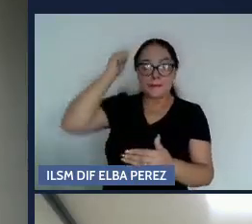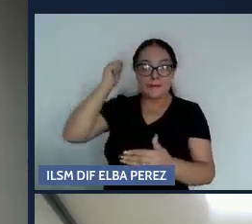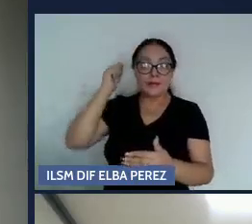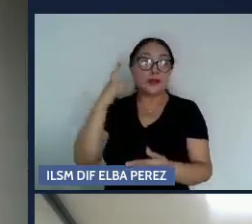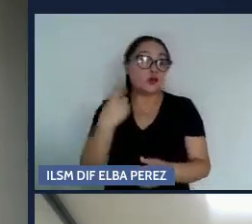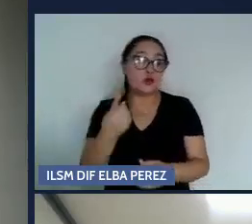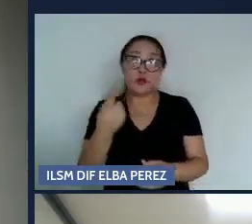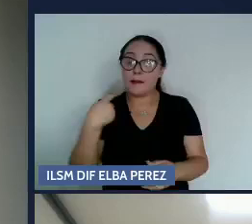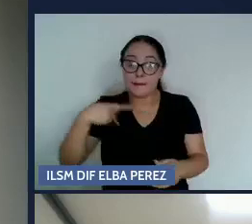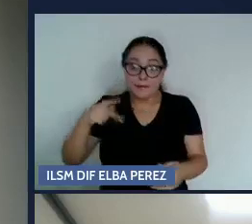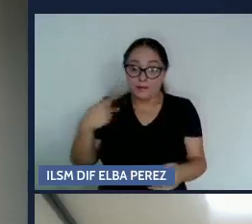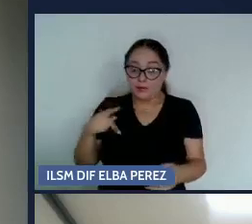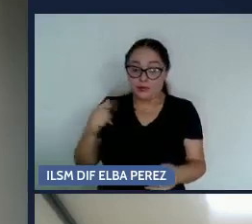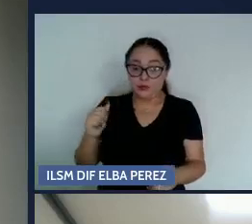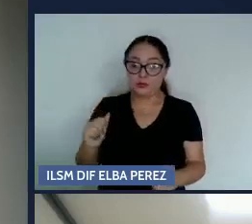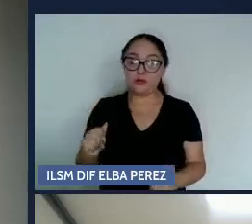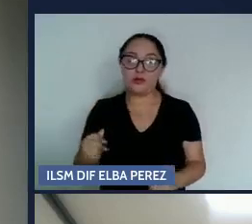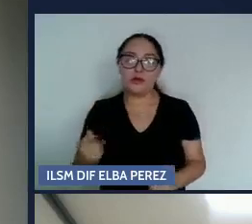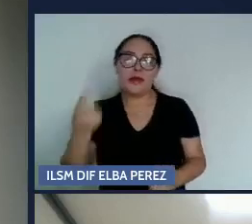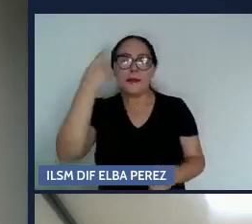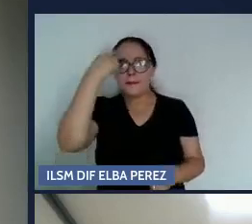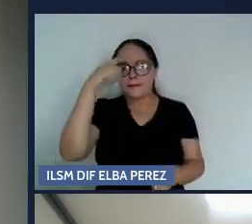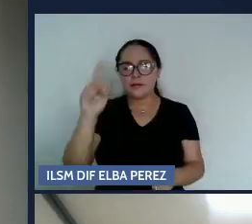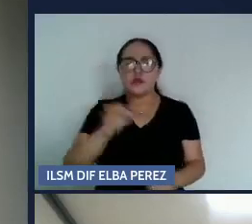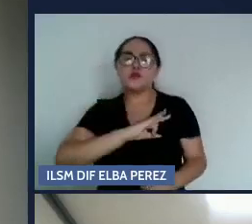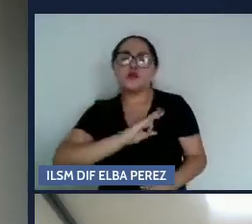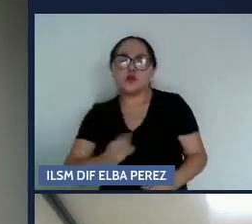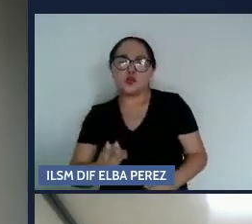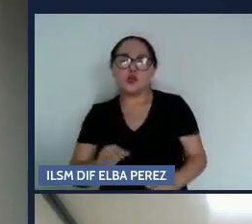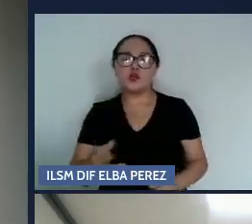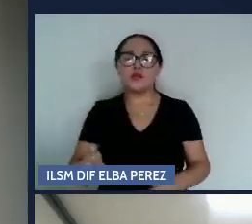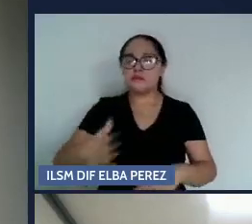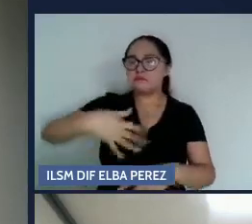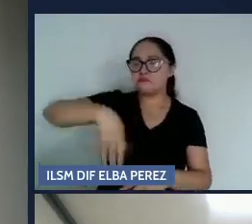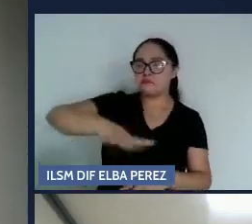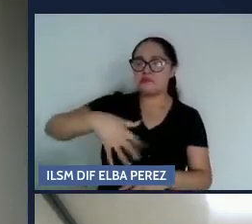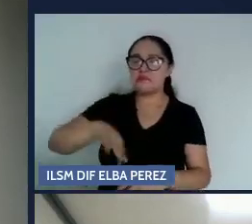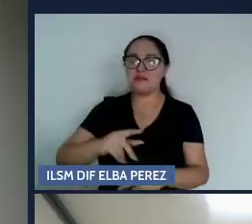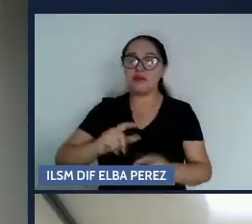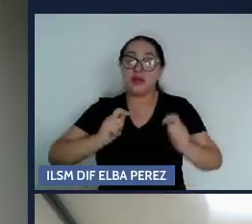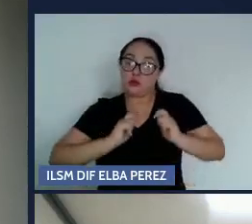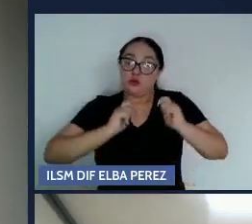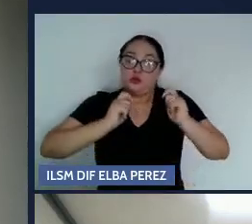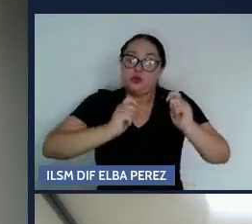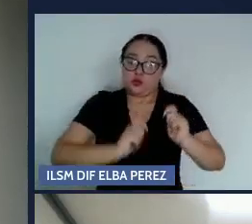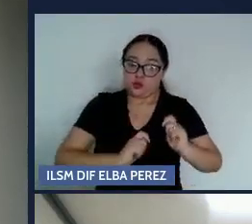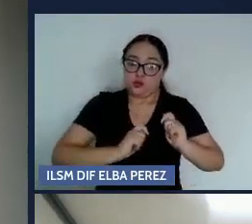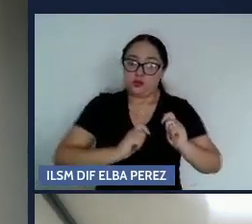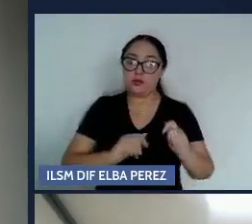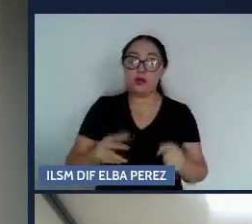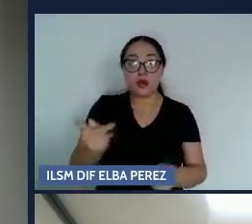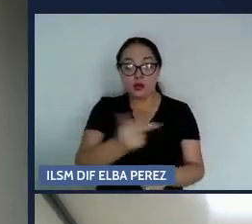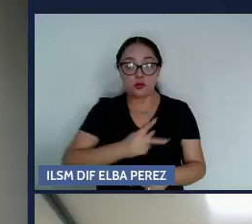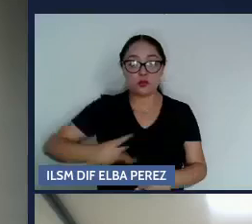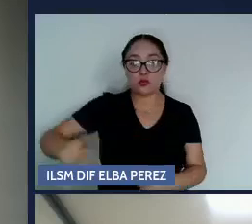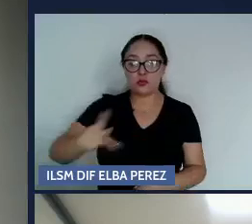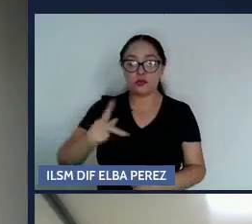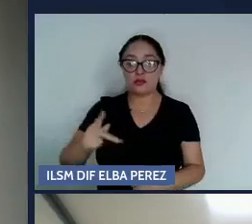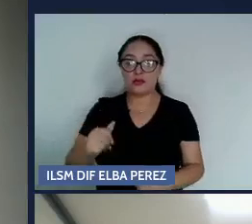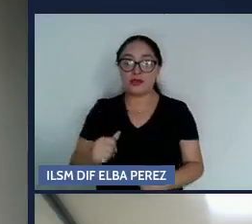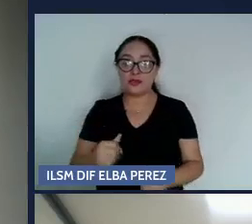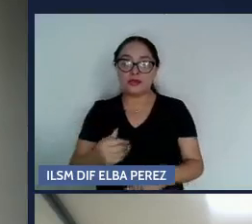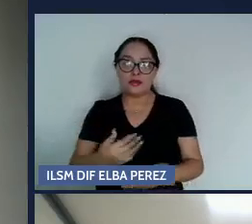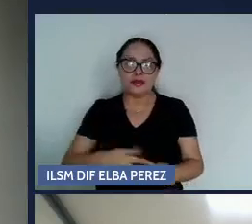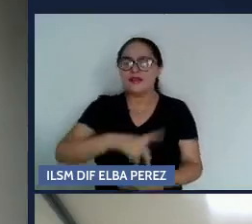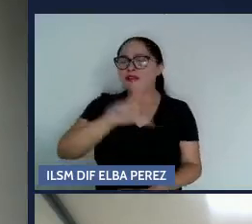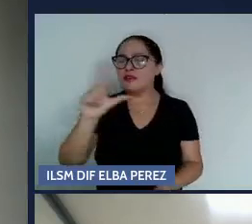elección popular. A partir de esta reforma, si yo quiero buscar un cargo de elección popular, pero no quiero